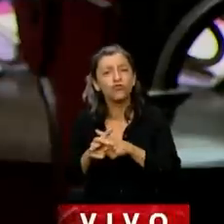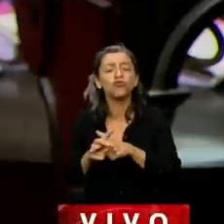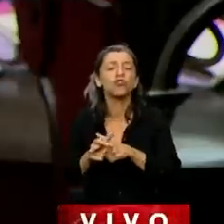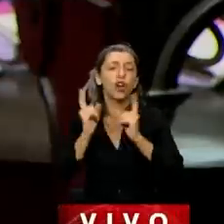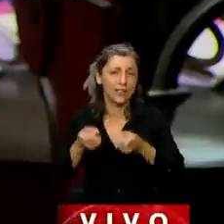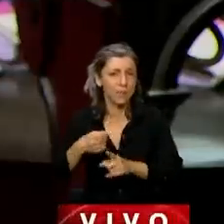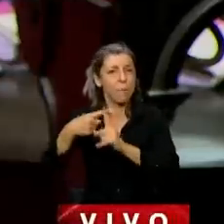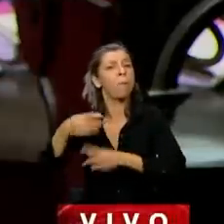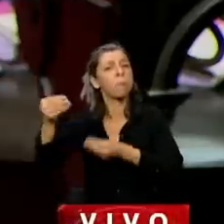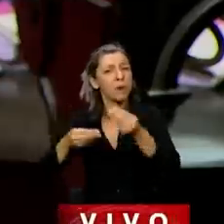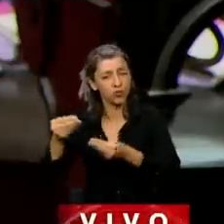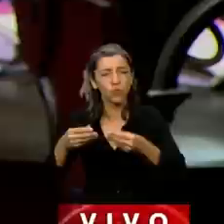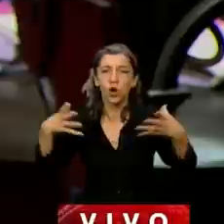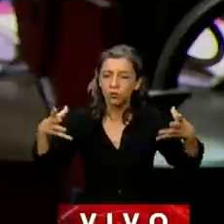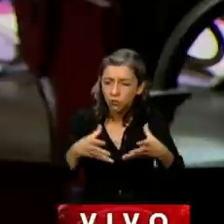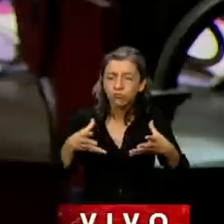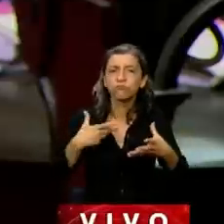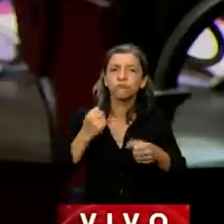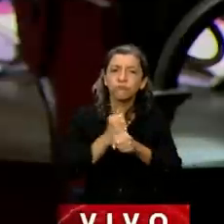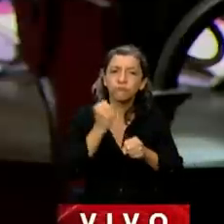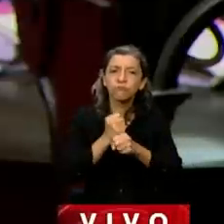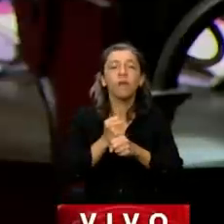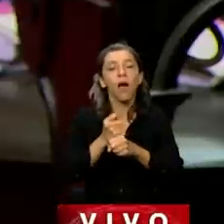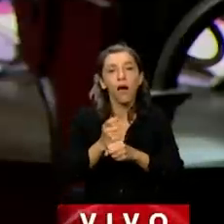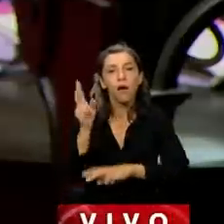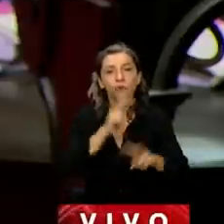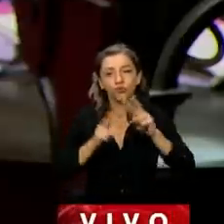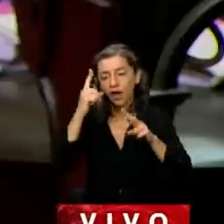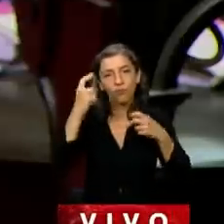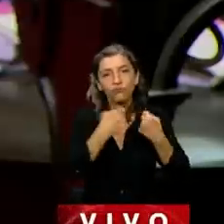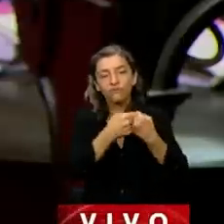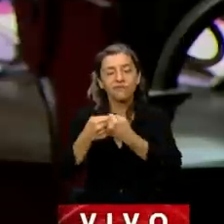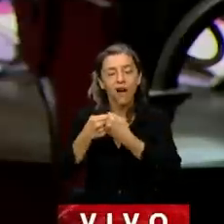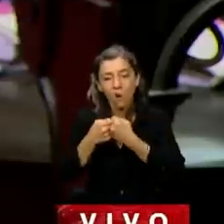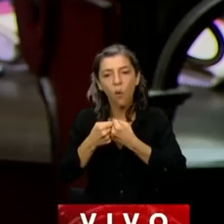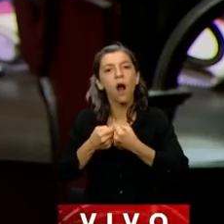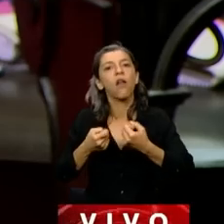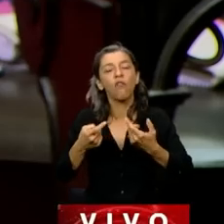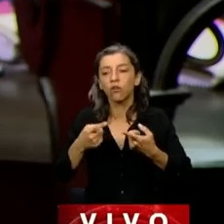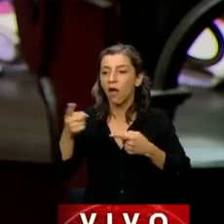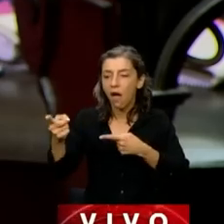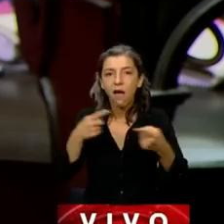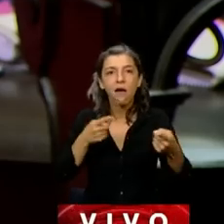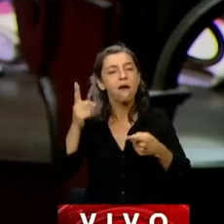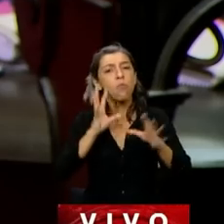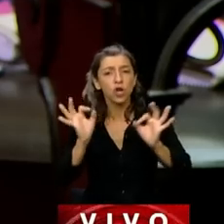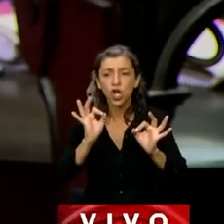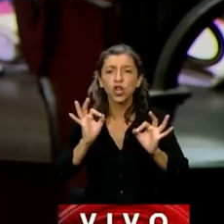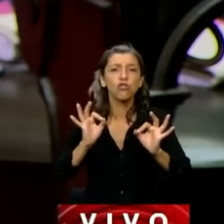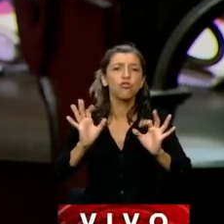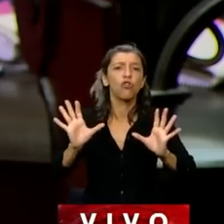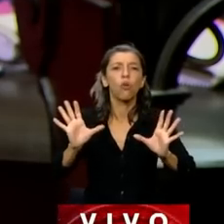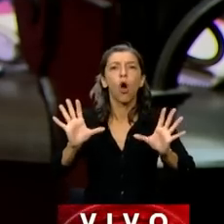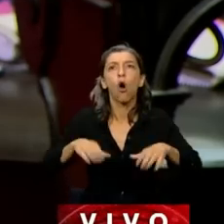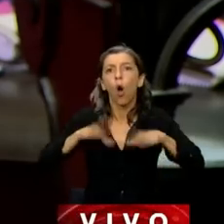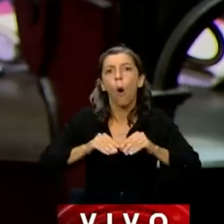presupuesto, las coincidencias nos fueron allanando un camino, aunque no son totales,